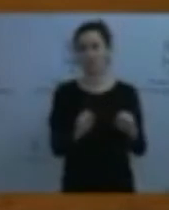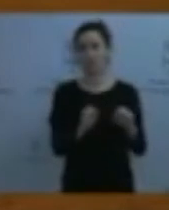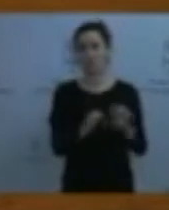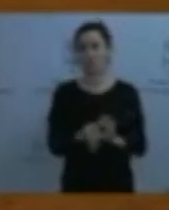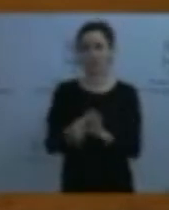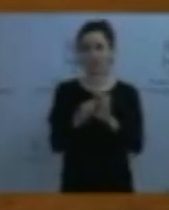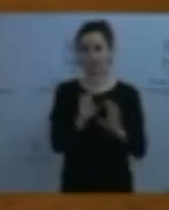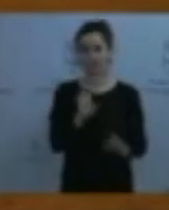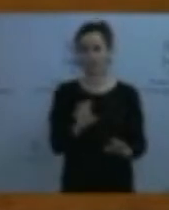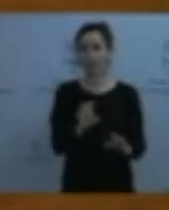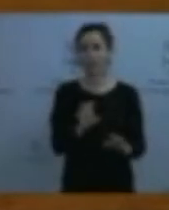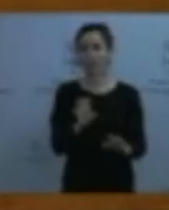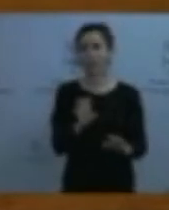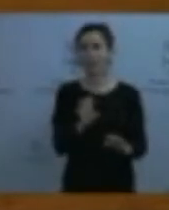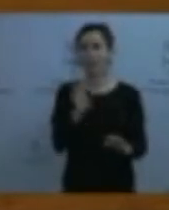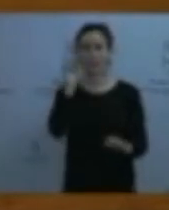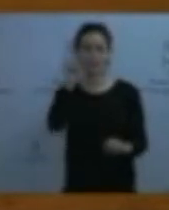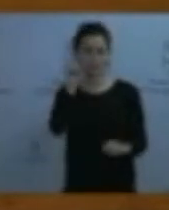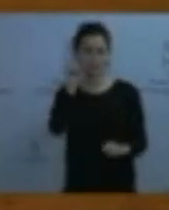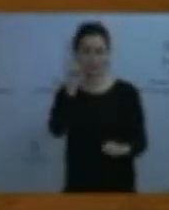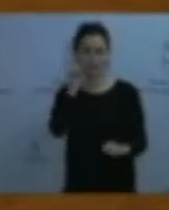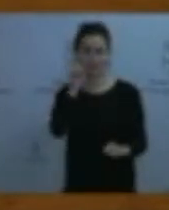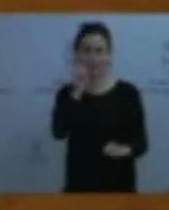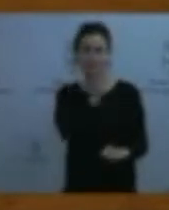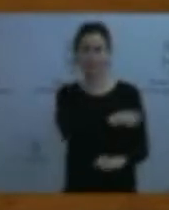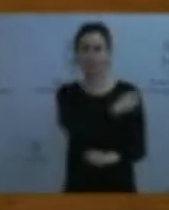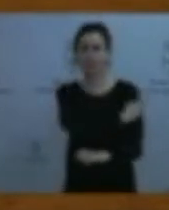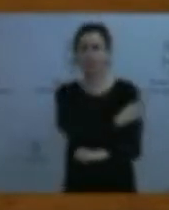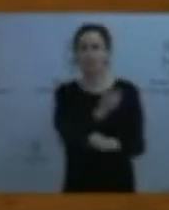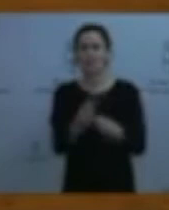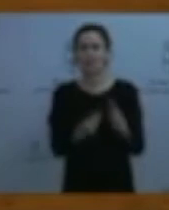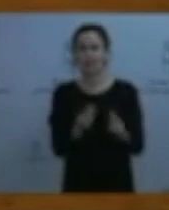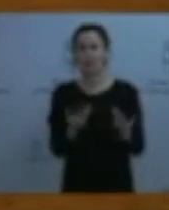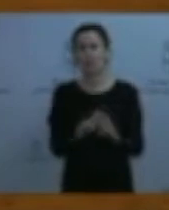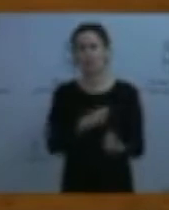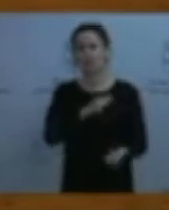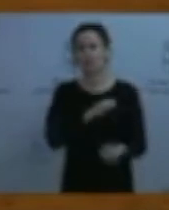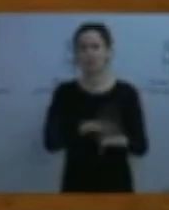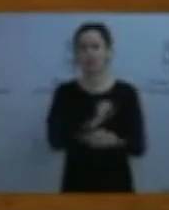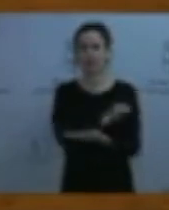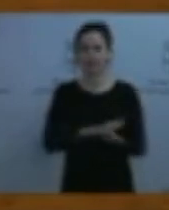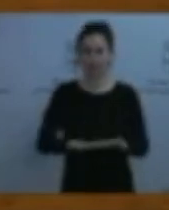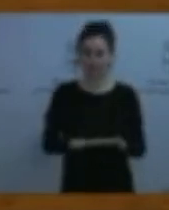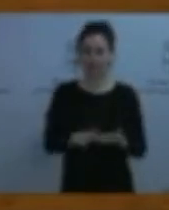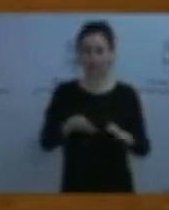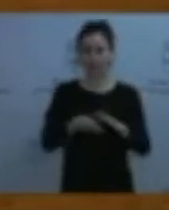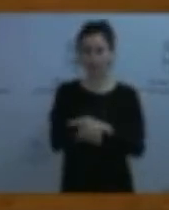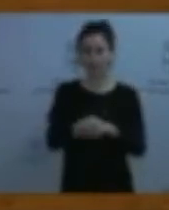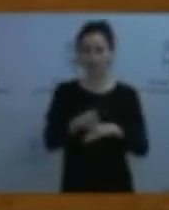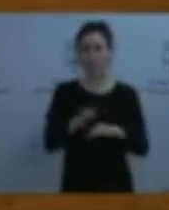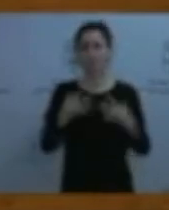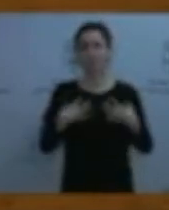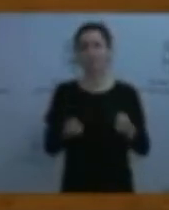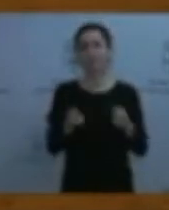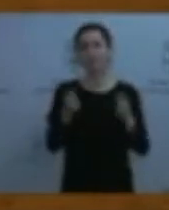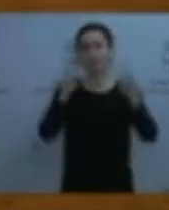Reino Unido. En definitiva, ¿qué van a hacer o cómo, conjuntamente con el Gobierno de España, para garantizar ese acceso a la sanidad, a la educación